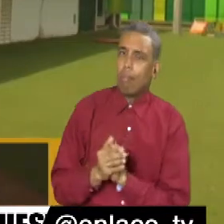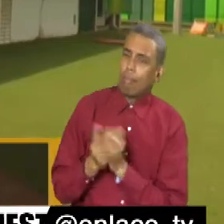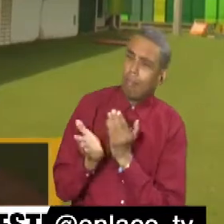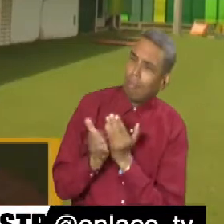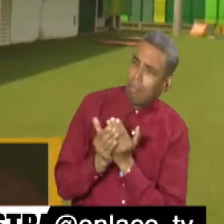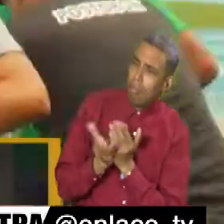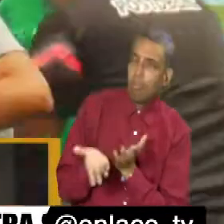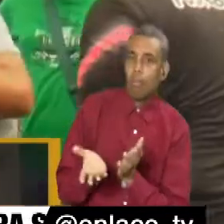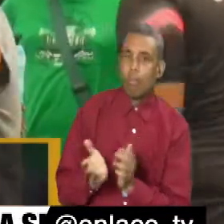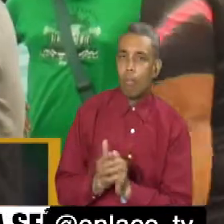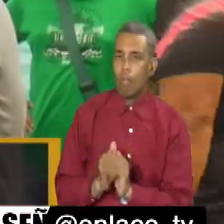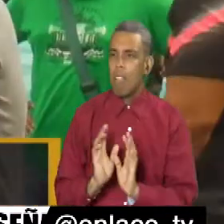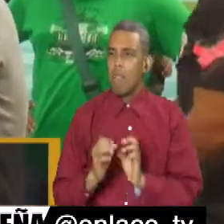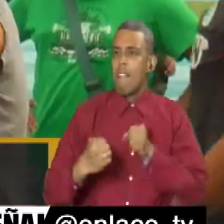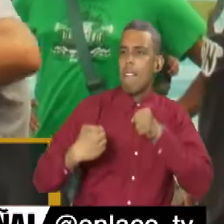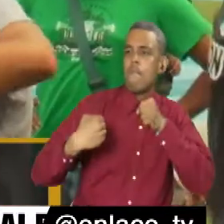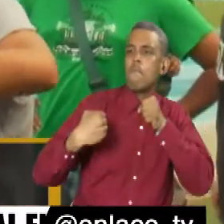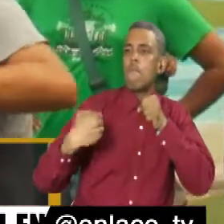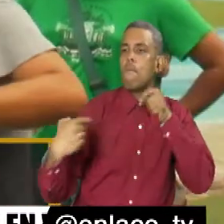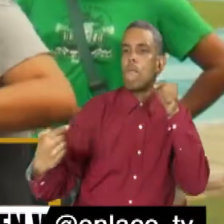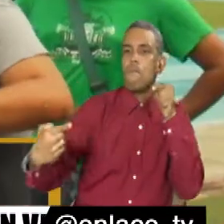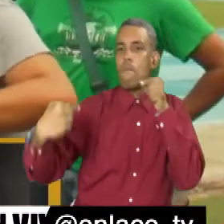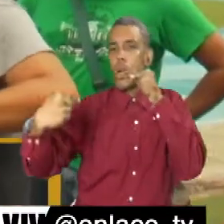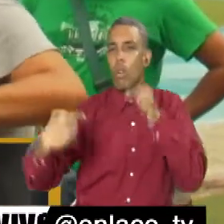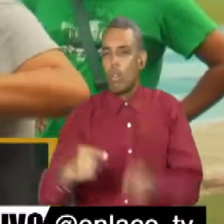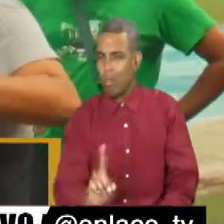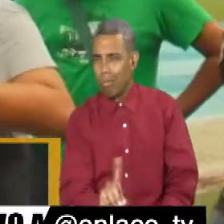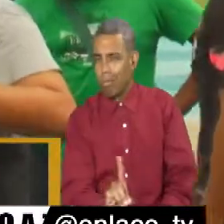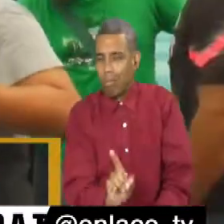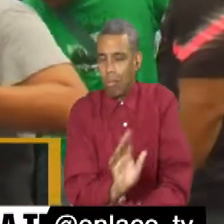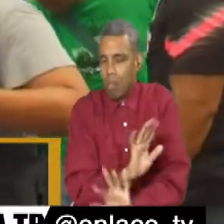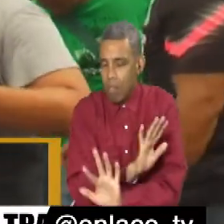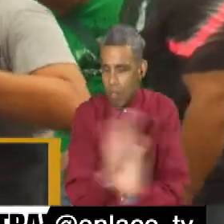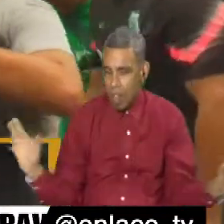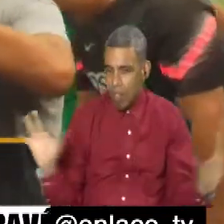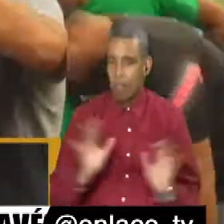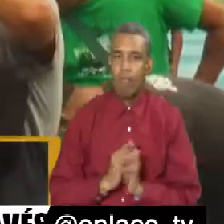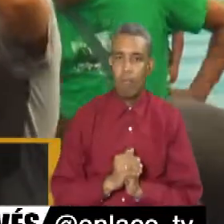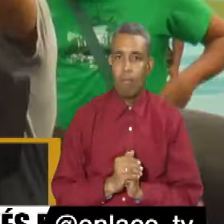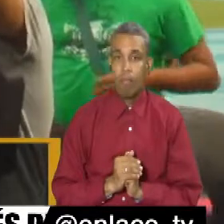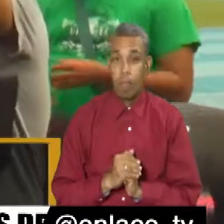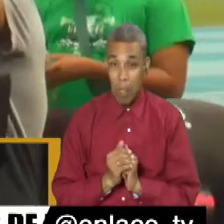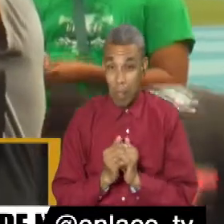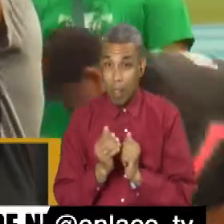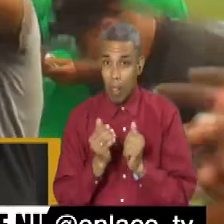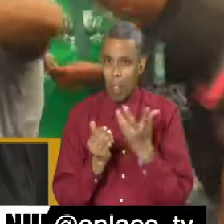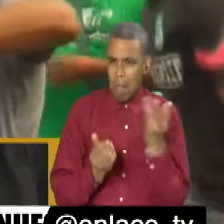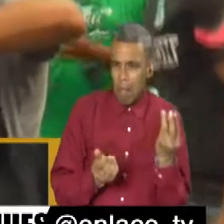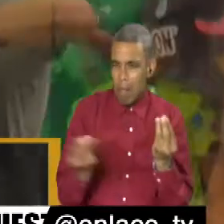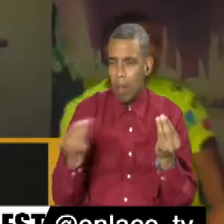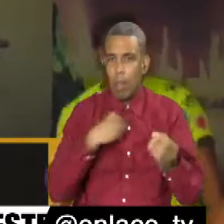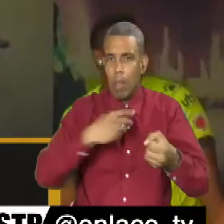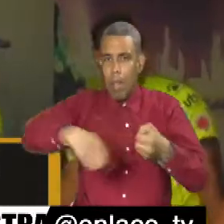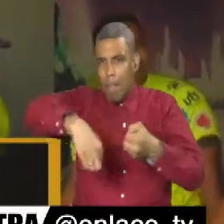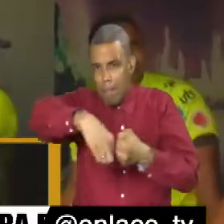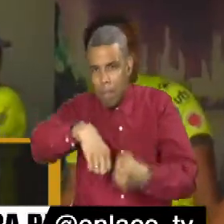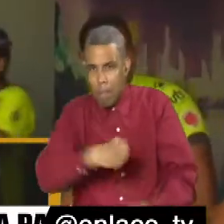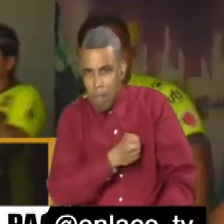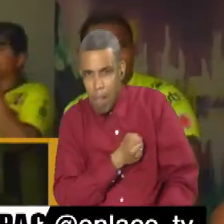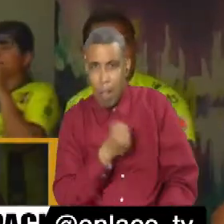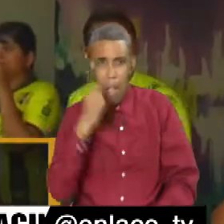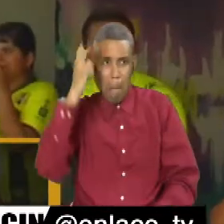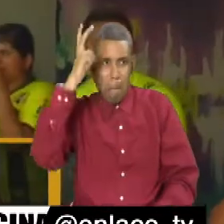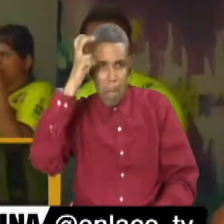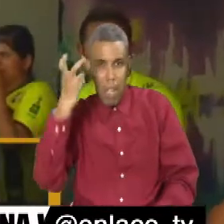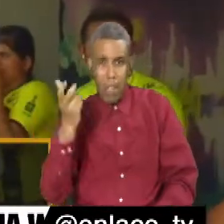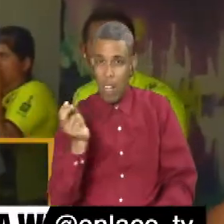ladrillos y cuchillos y jóvenes violentos en las calles se acaben. Las barras más significativas en Barranca Bermeja, como es la de la Alianza Petrolera, la de la América de